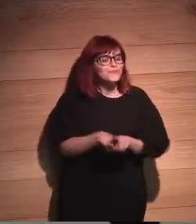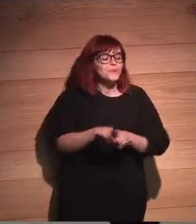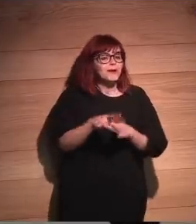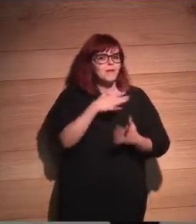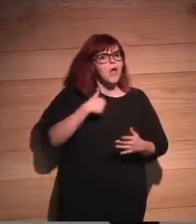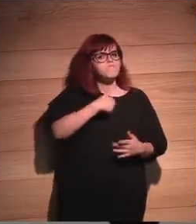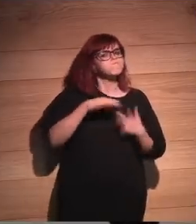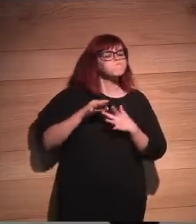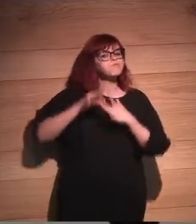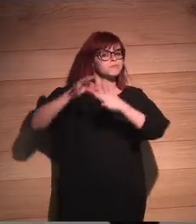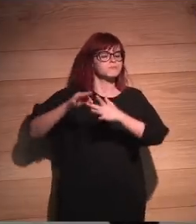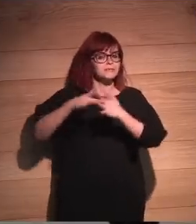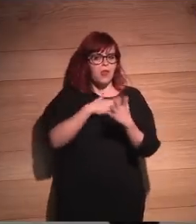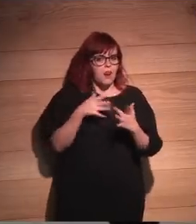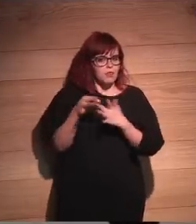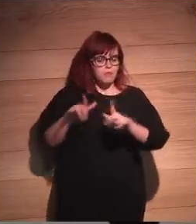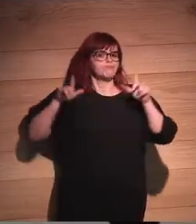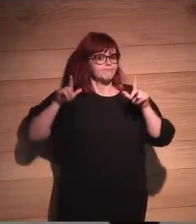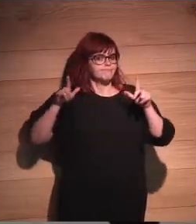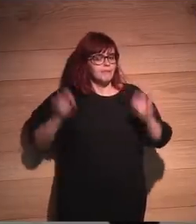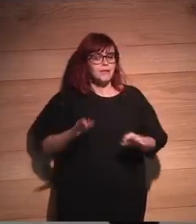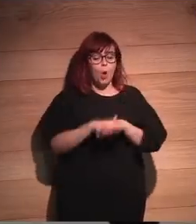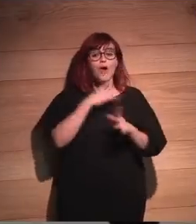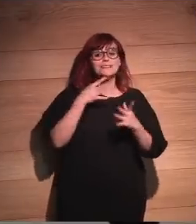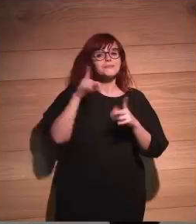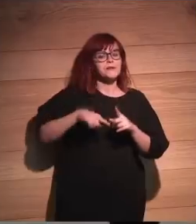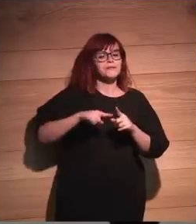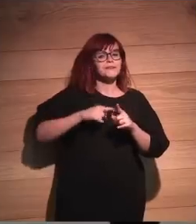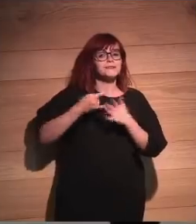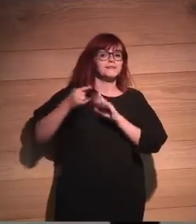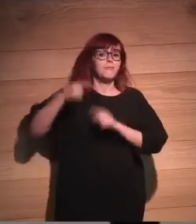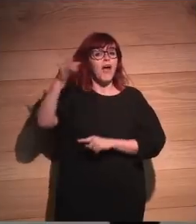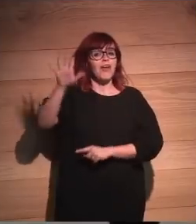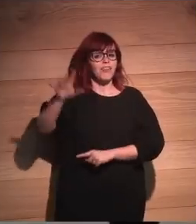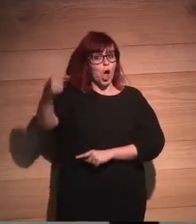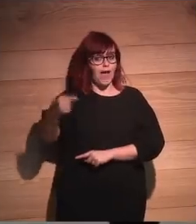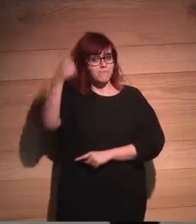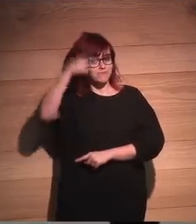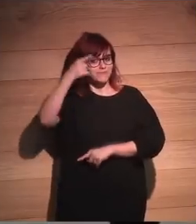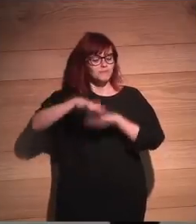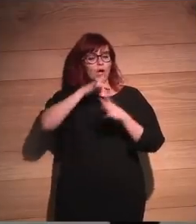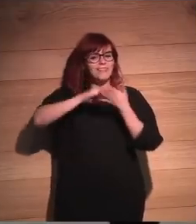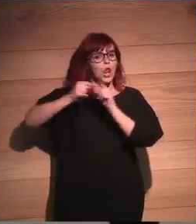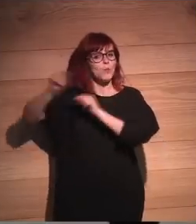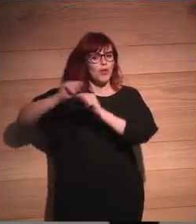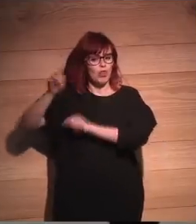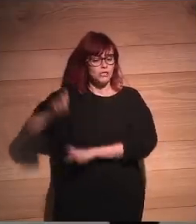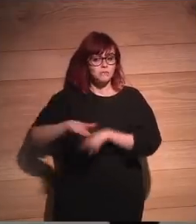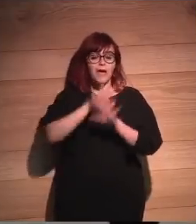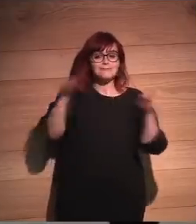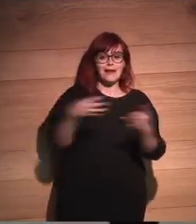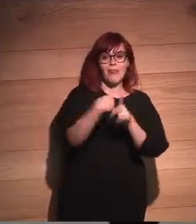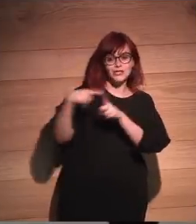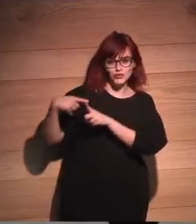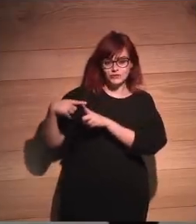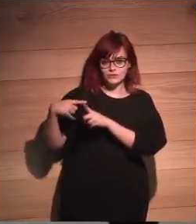quiere posicionarse siendo el líder. Y llegamos a las telecomunicaciones, el 5G, que ahora hay que implantar con el Internet